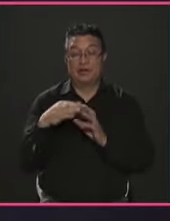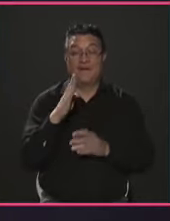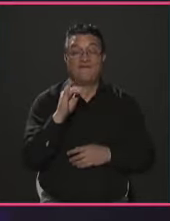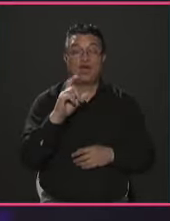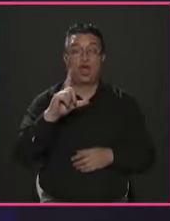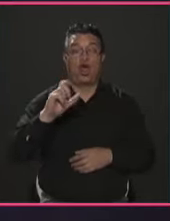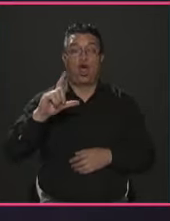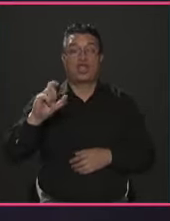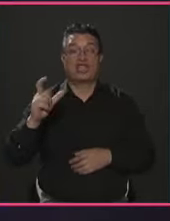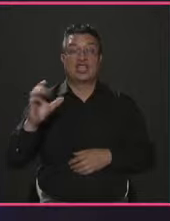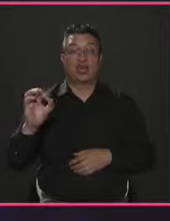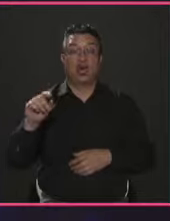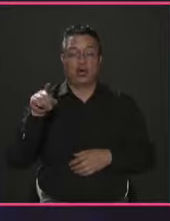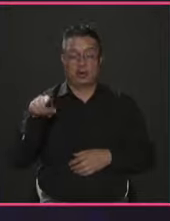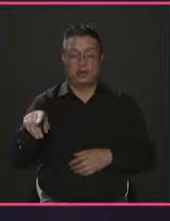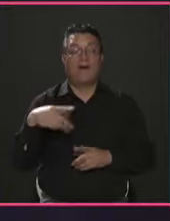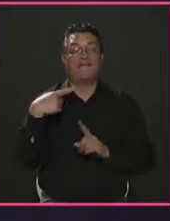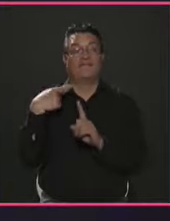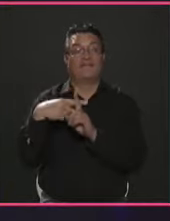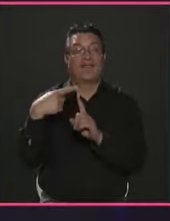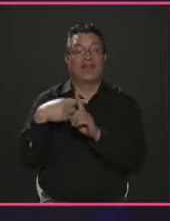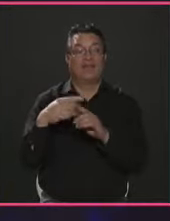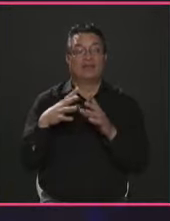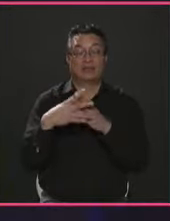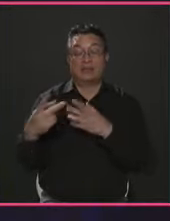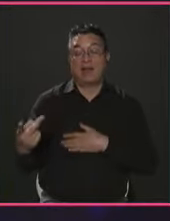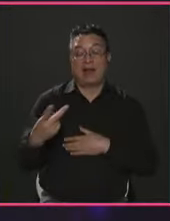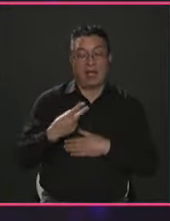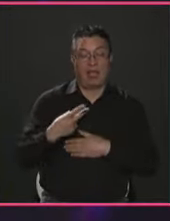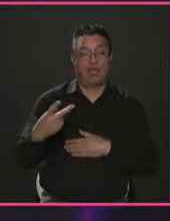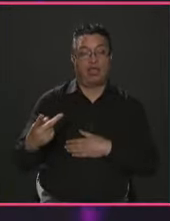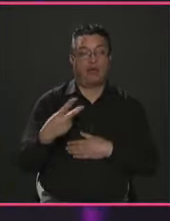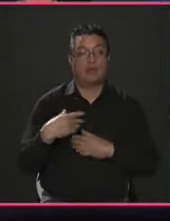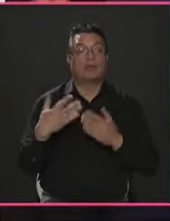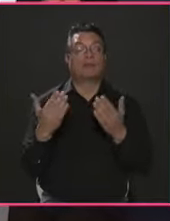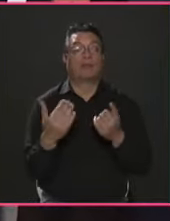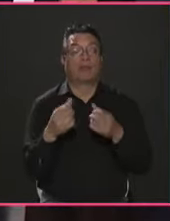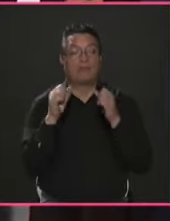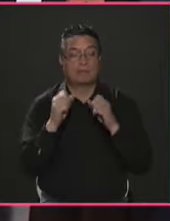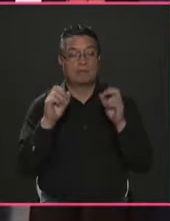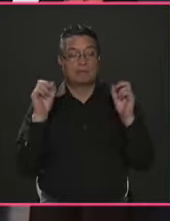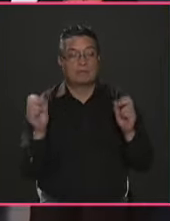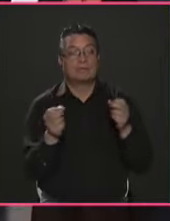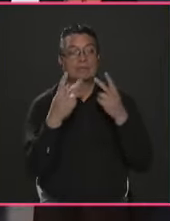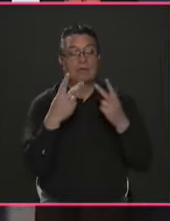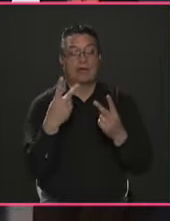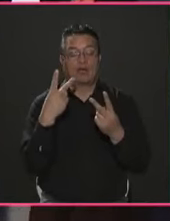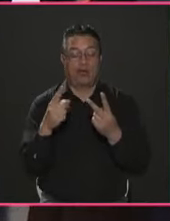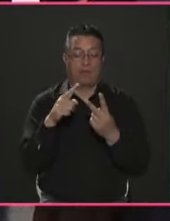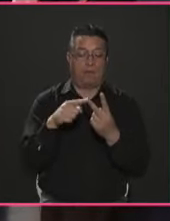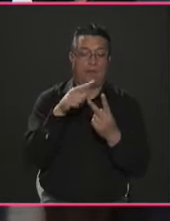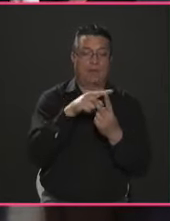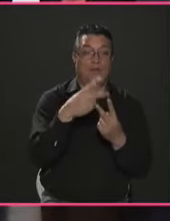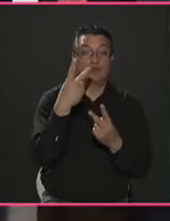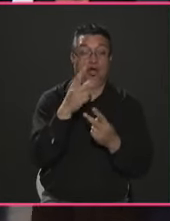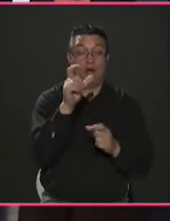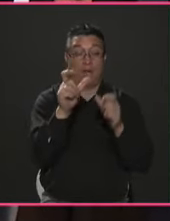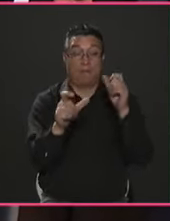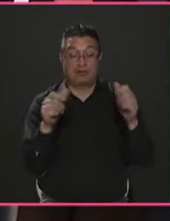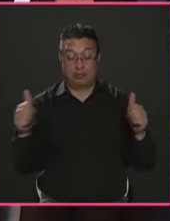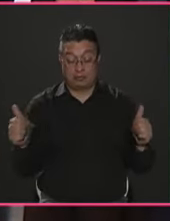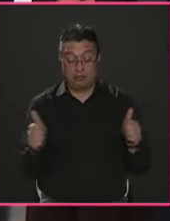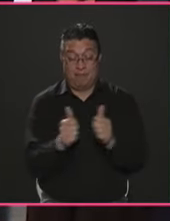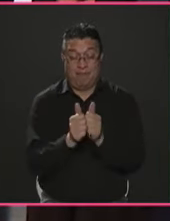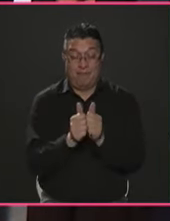que es beneficia beneficia mamente y que se necesita para sobrevivir entre dos organismos Entonces cuando cuando dos personas están en